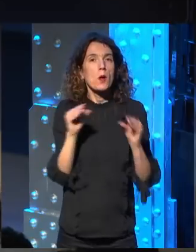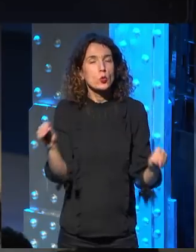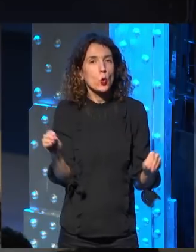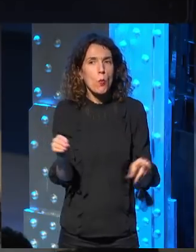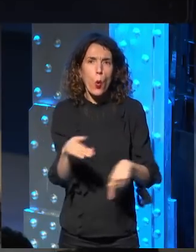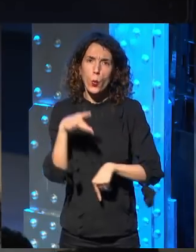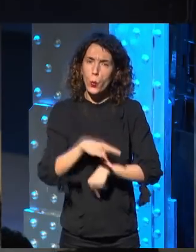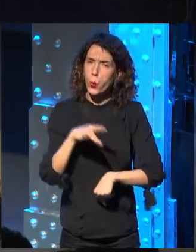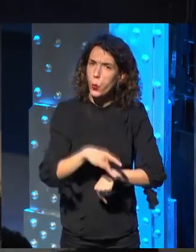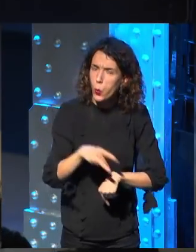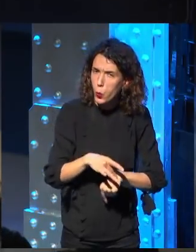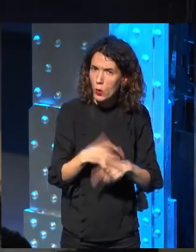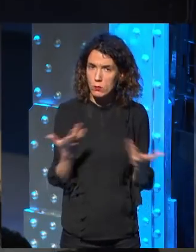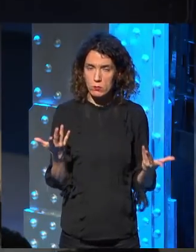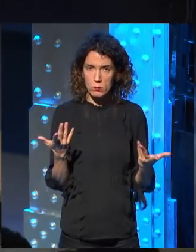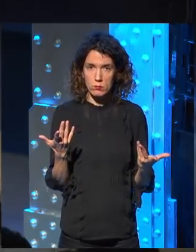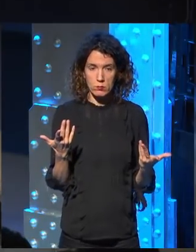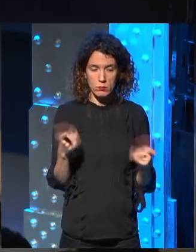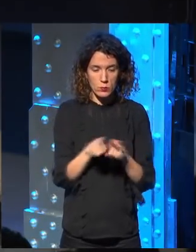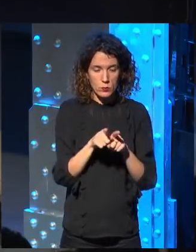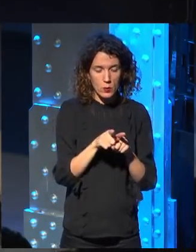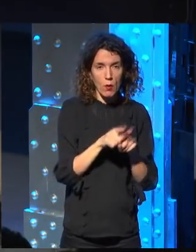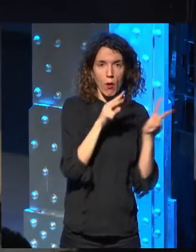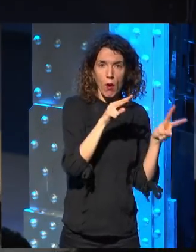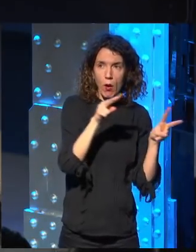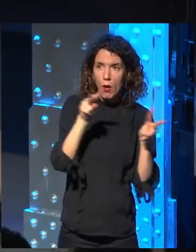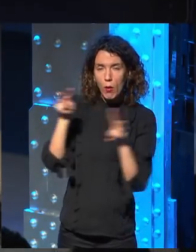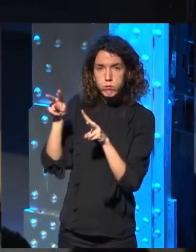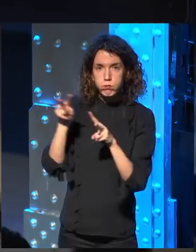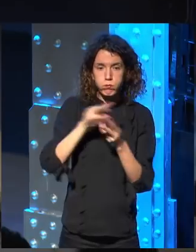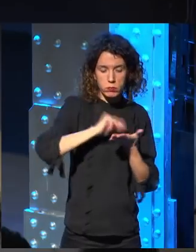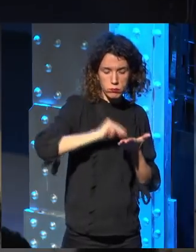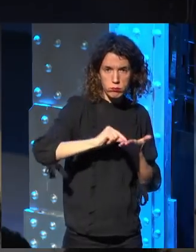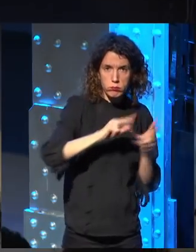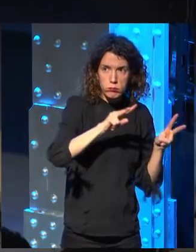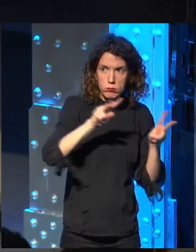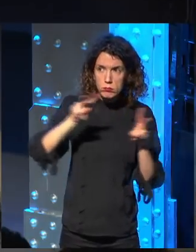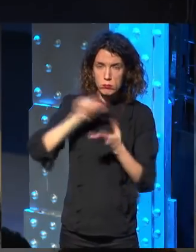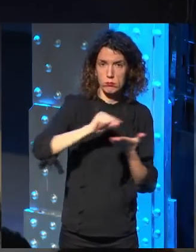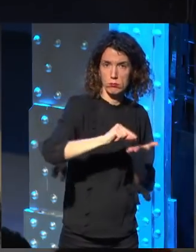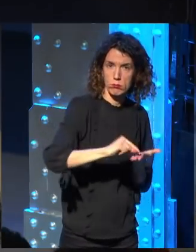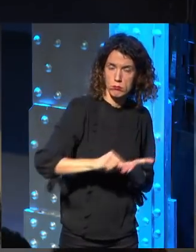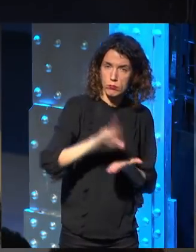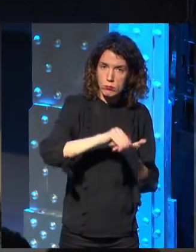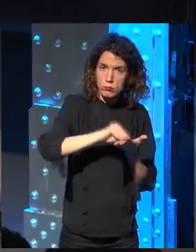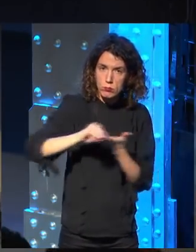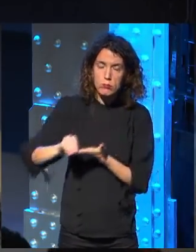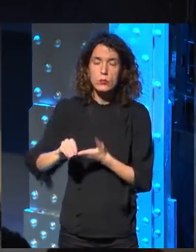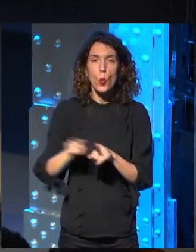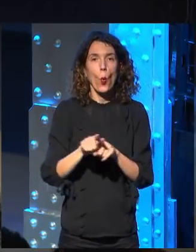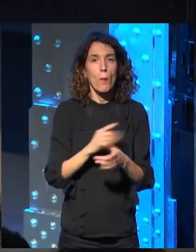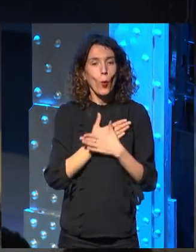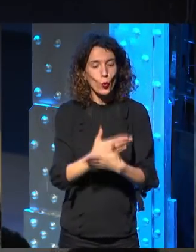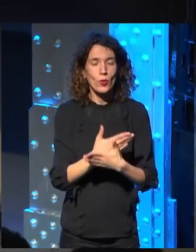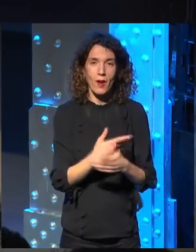Lo hemos hablado antes. Él lo registra todo, lo anota todo, con esa voluntad